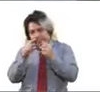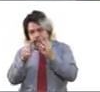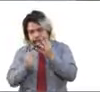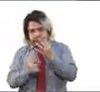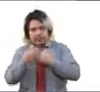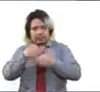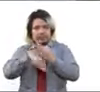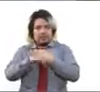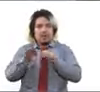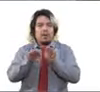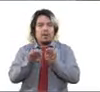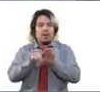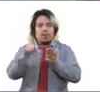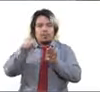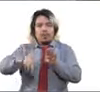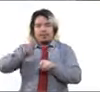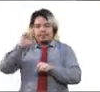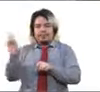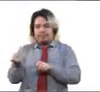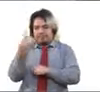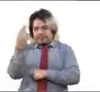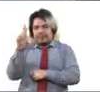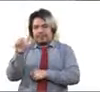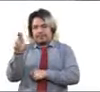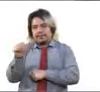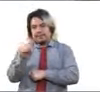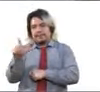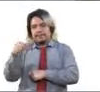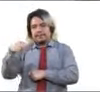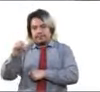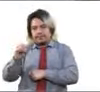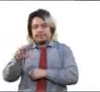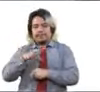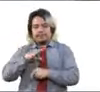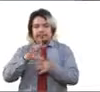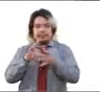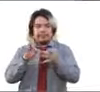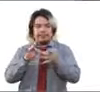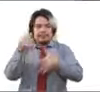brevemente los avances de la universidad y la nueva nómina educativa.